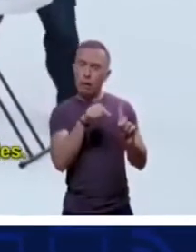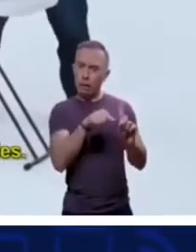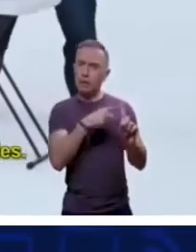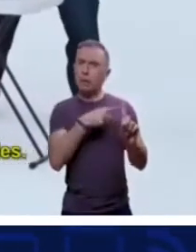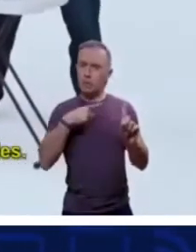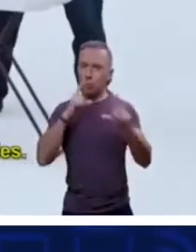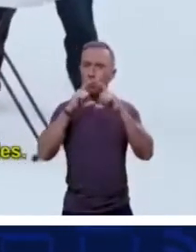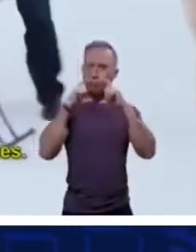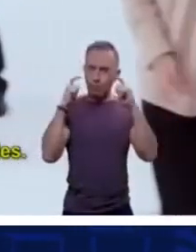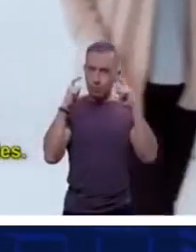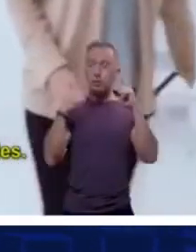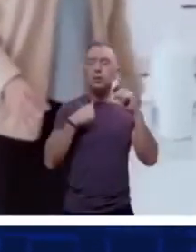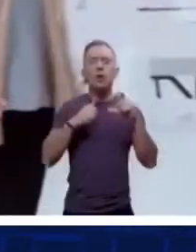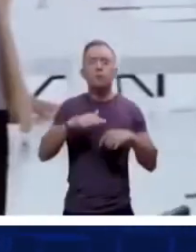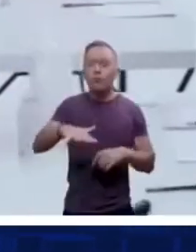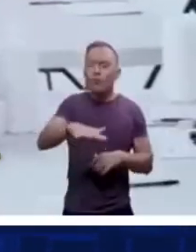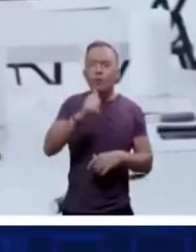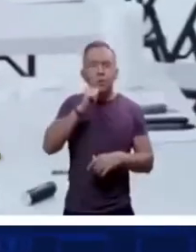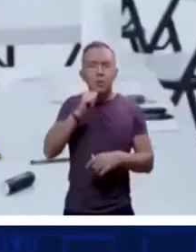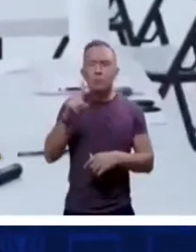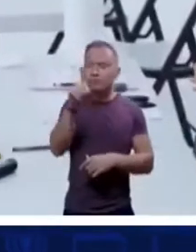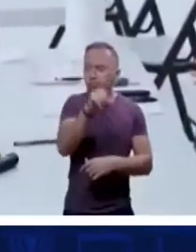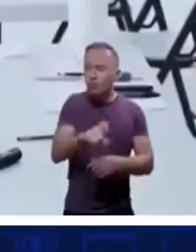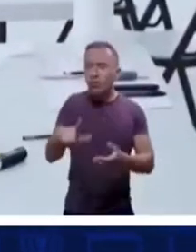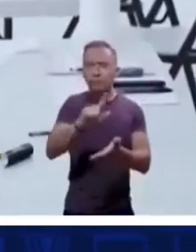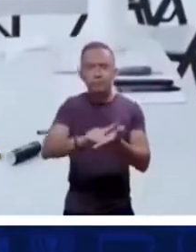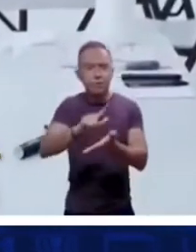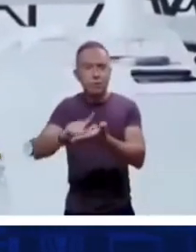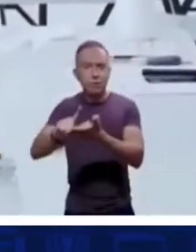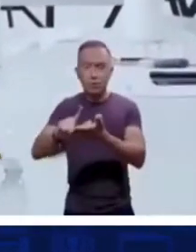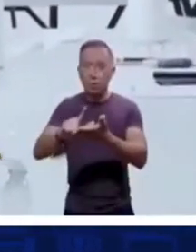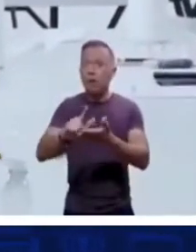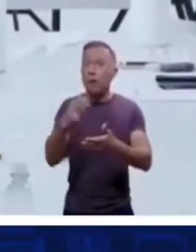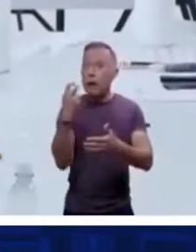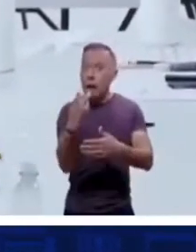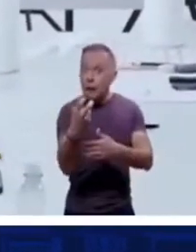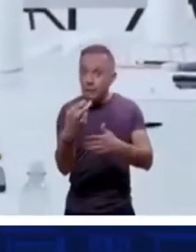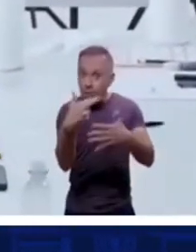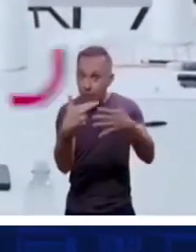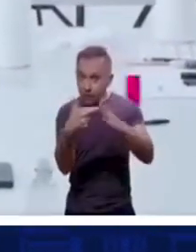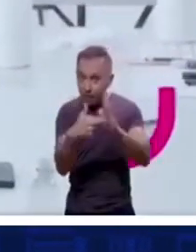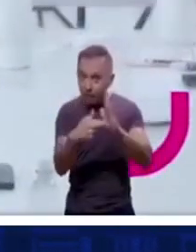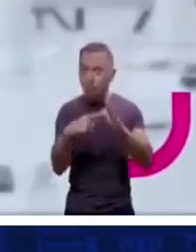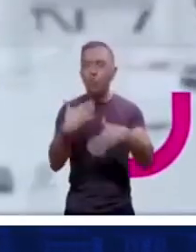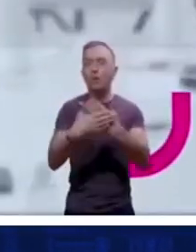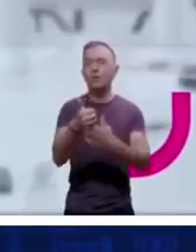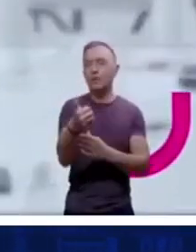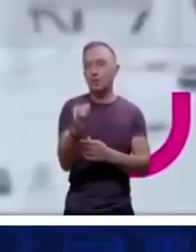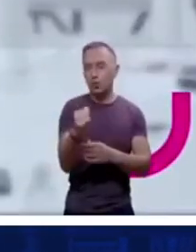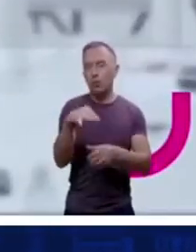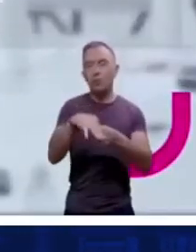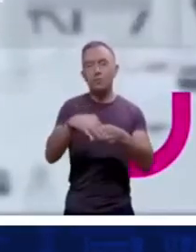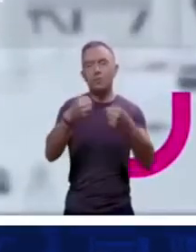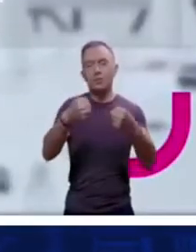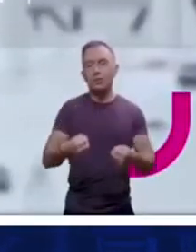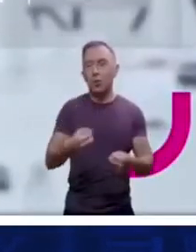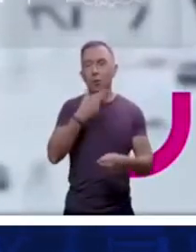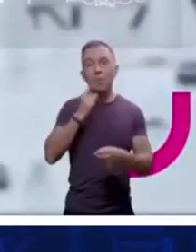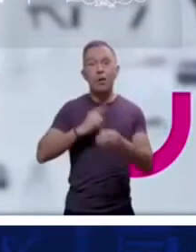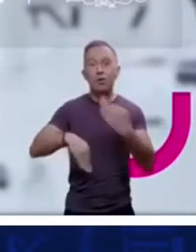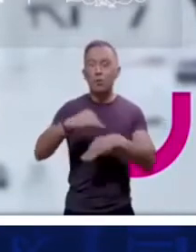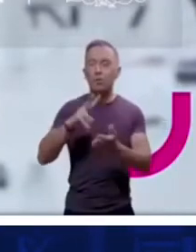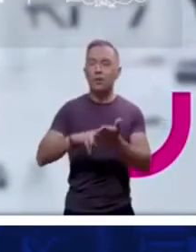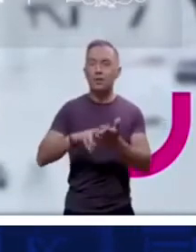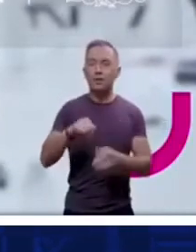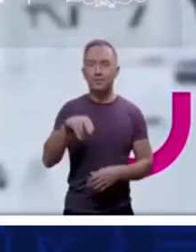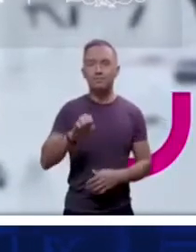multimedia por internet o por de 162 de skype pues pueden ver lo que están viendo ahí de cómo van a estar las medidas de seguridad que nos están escuchando